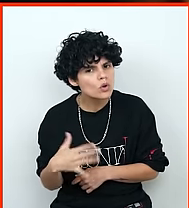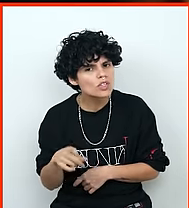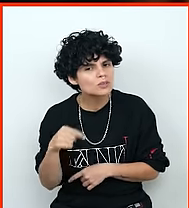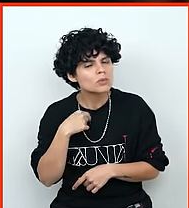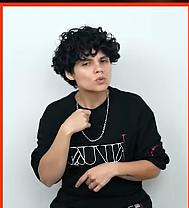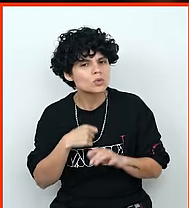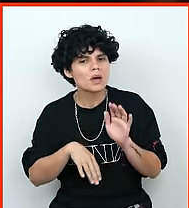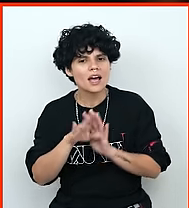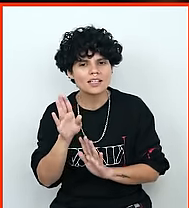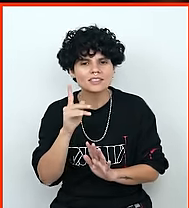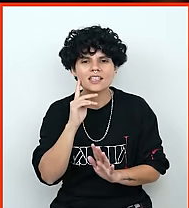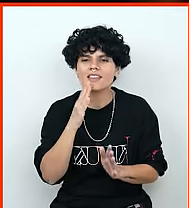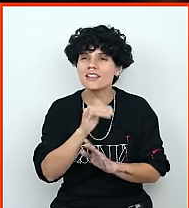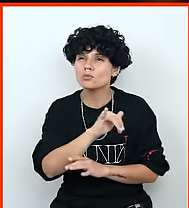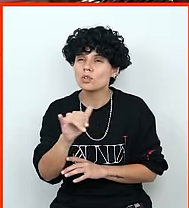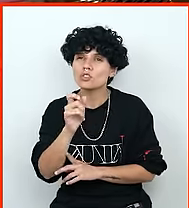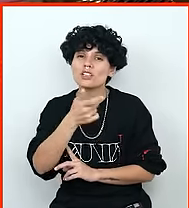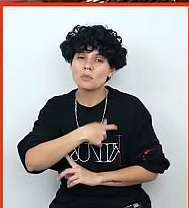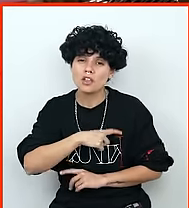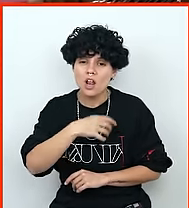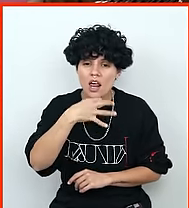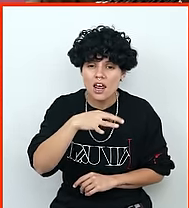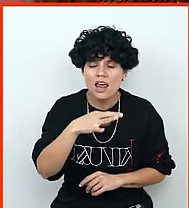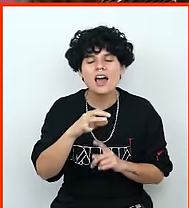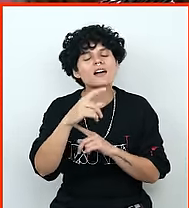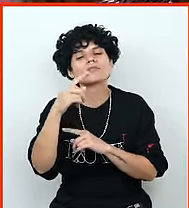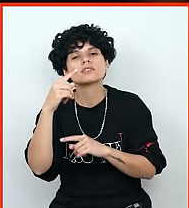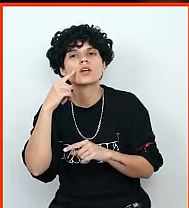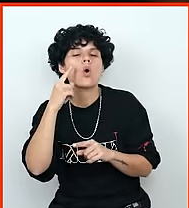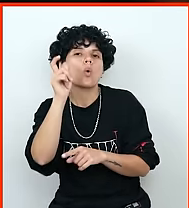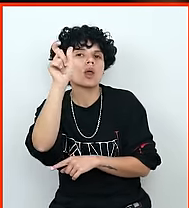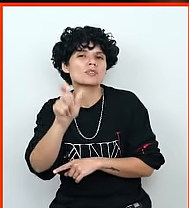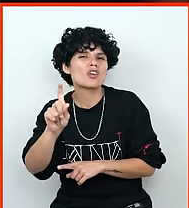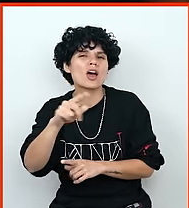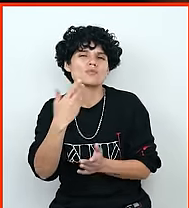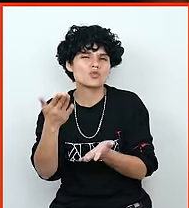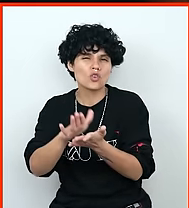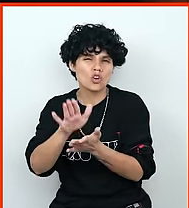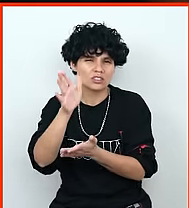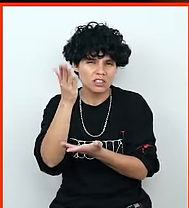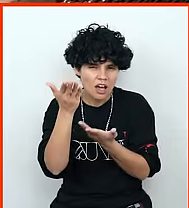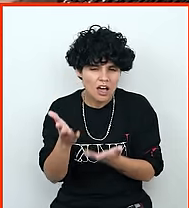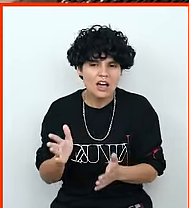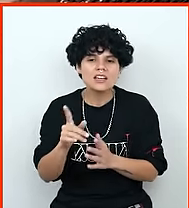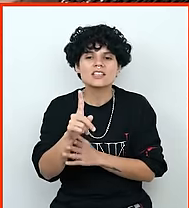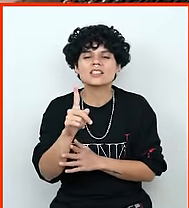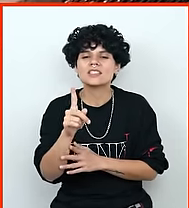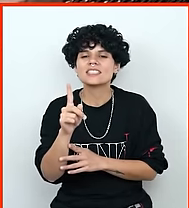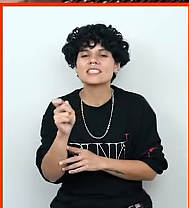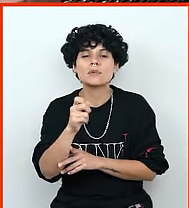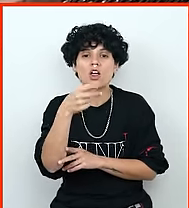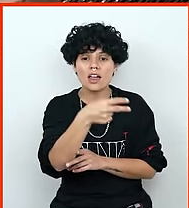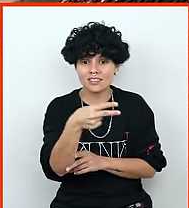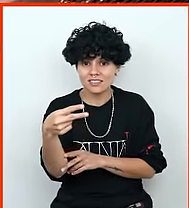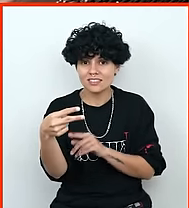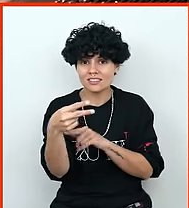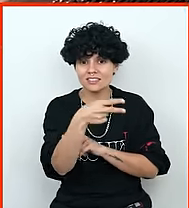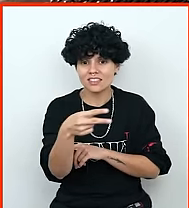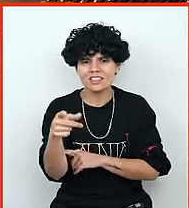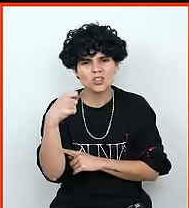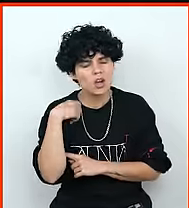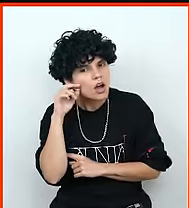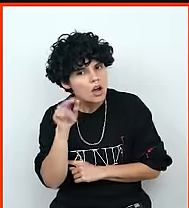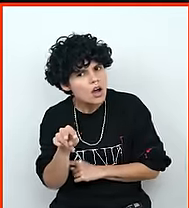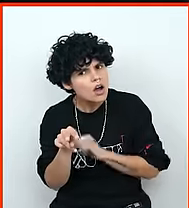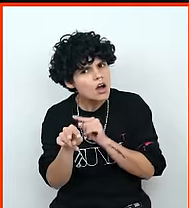Y después ya cuando escuché un disco en español que era de Dave B, que en paz descanse, con Doble H, cuando escuché a Doble H eso me voló la cabeza y como que